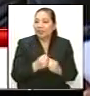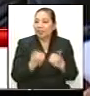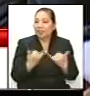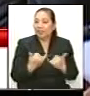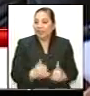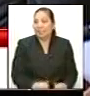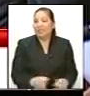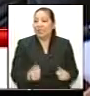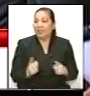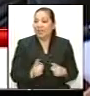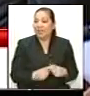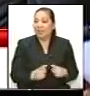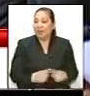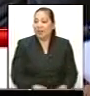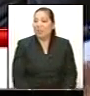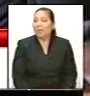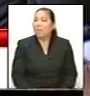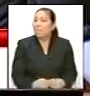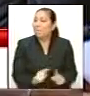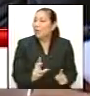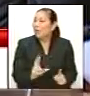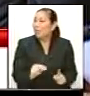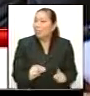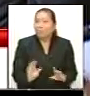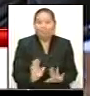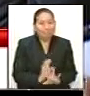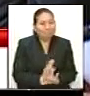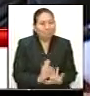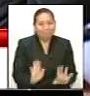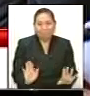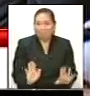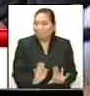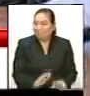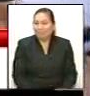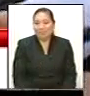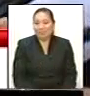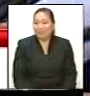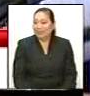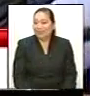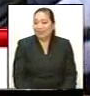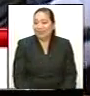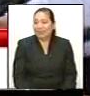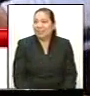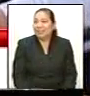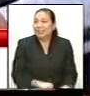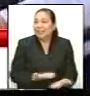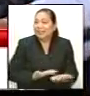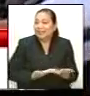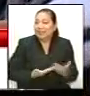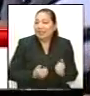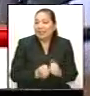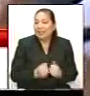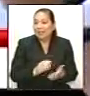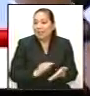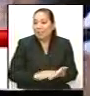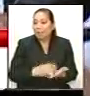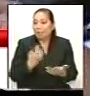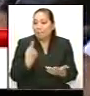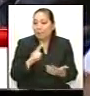grupo terrorista. Sin embargo, no se hace mención, señora Presidenta, señores congresistas, de las atrocidades cometidas por